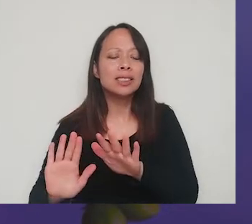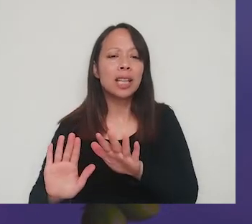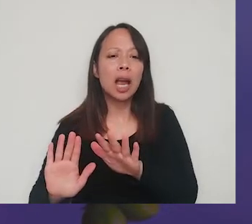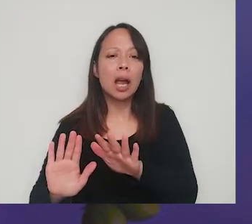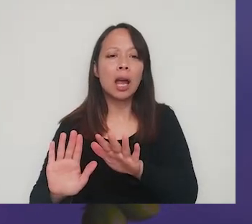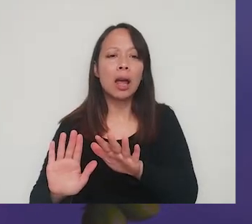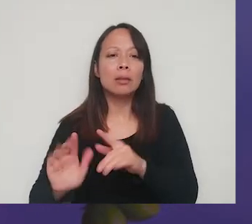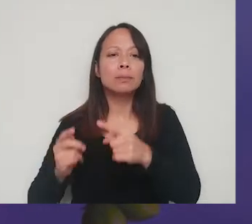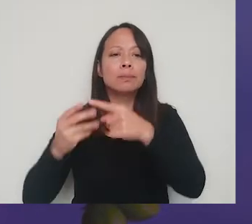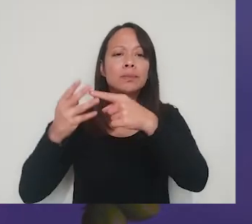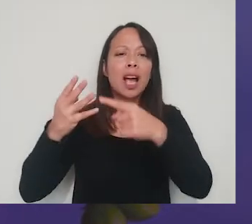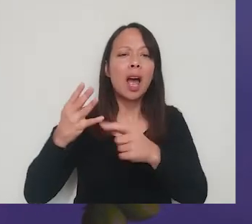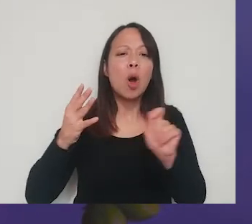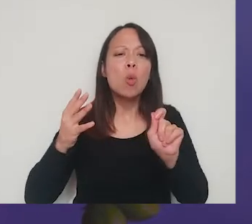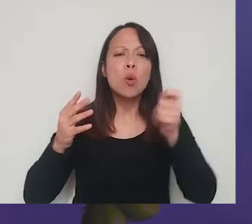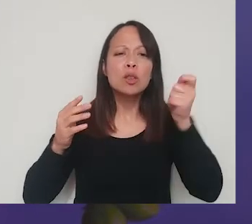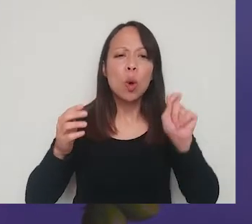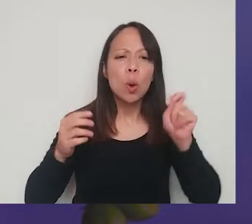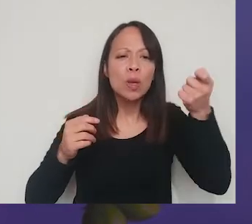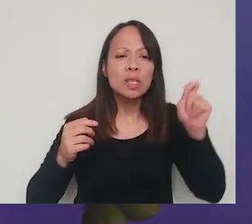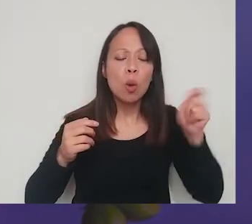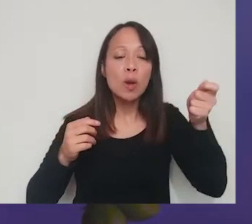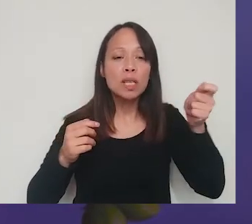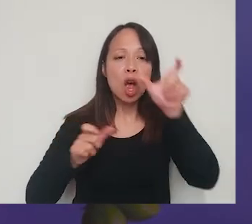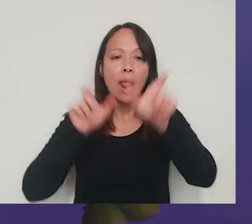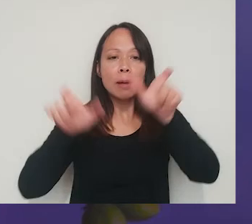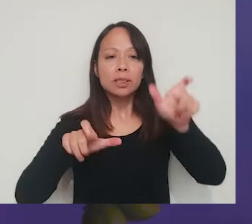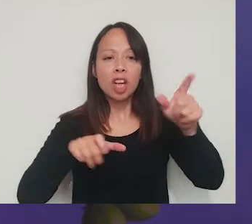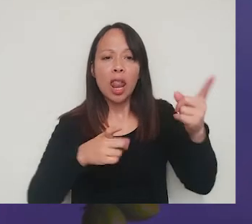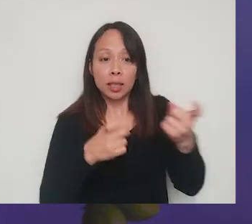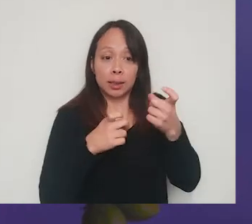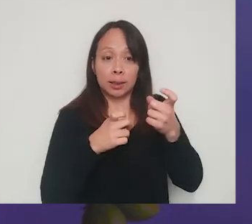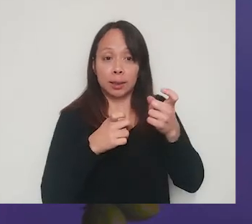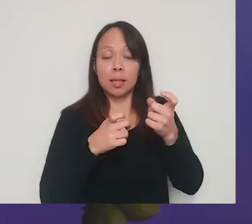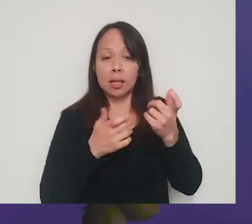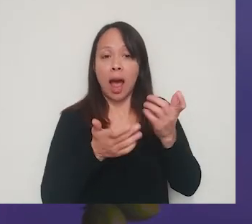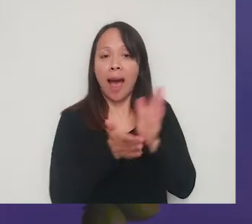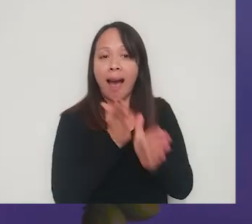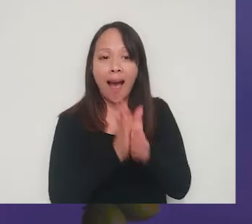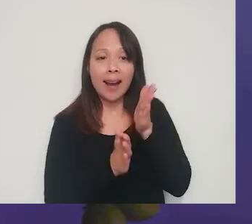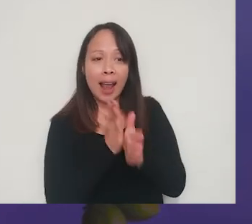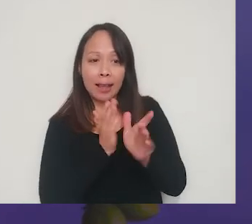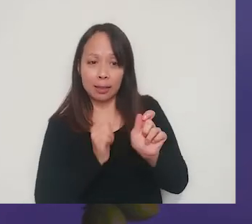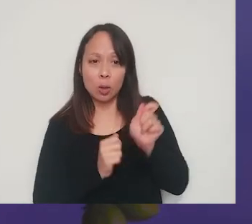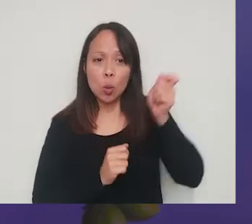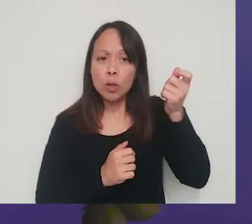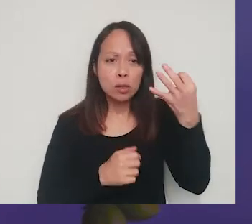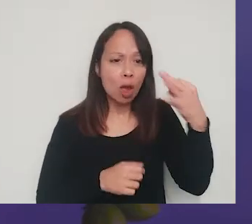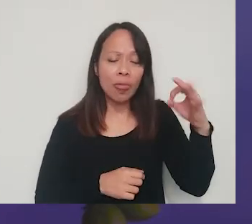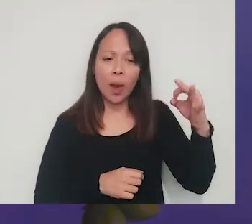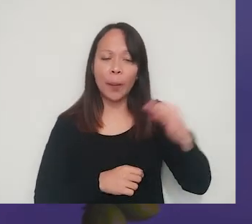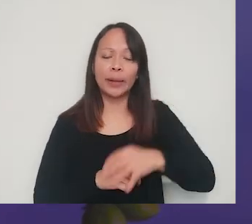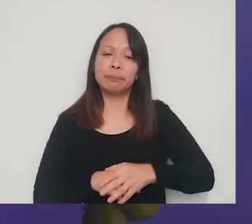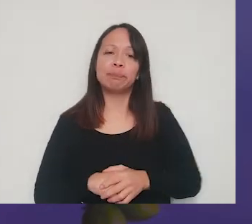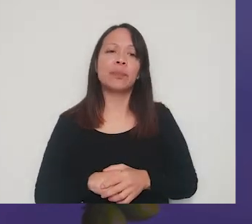situación dio lugar a diversos precedentes judiciales y obligó a que la gente que requería la cobertura por diferentes razones tenga que recurrir a la